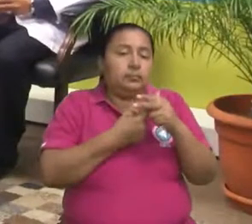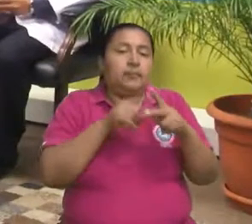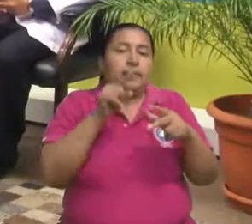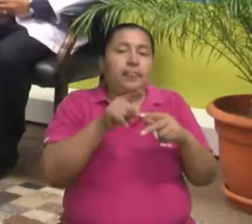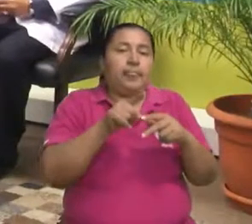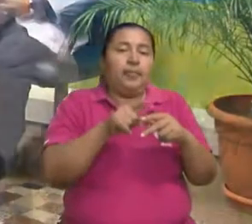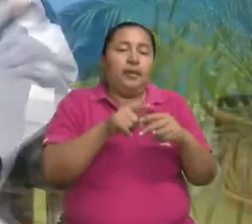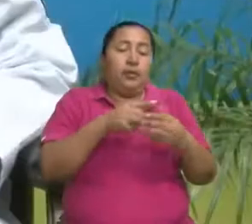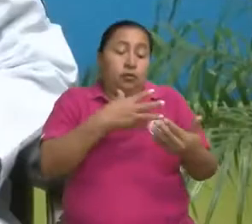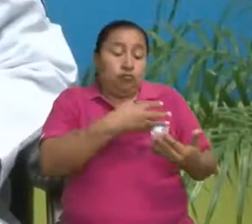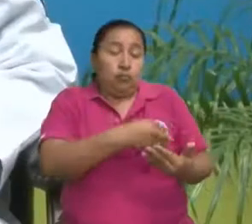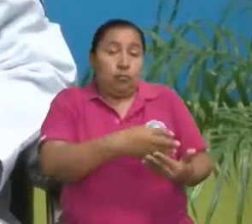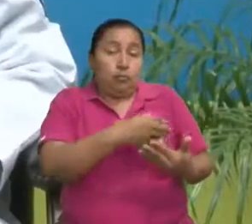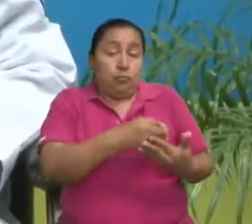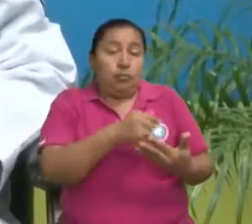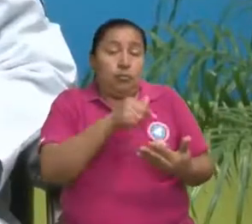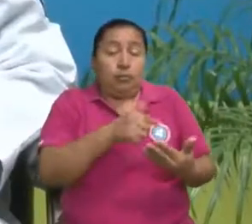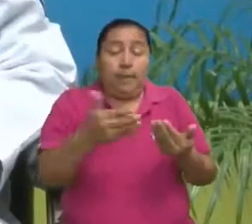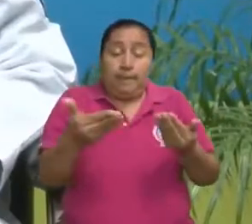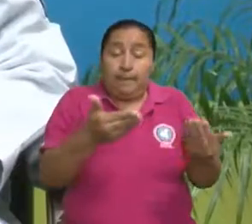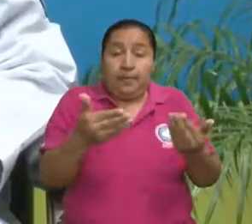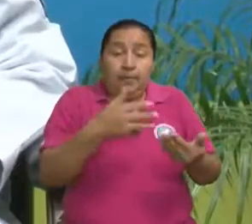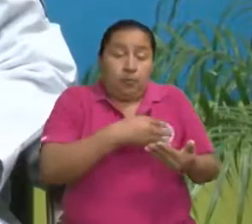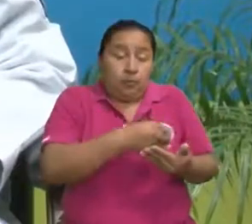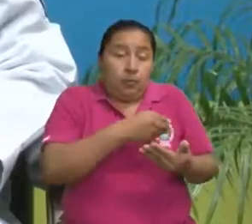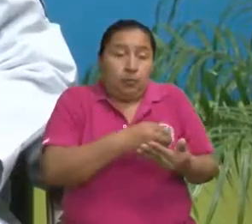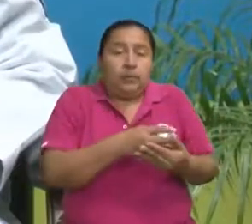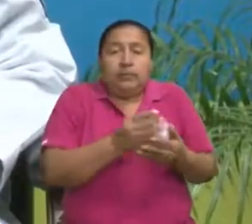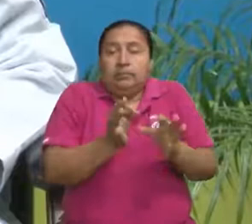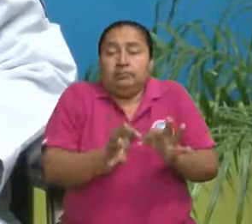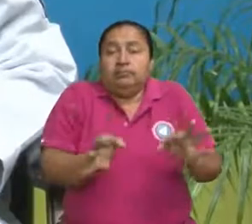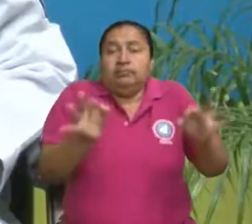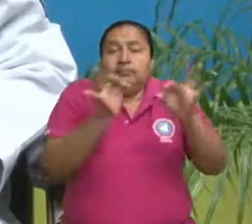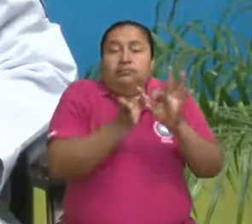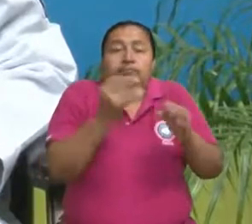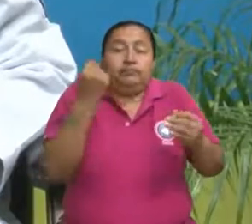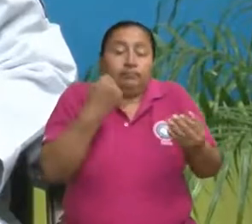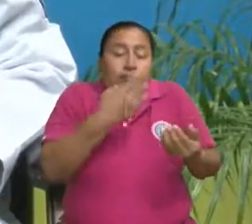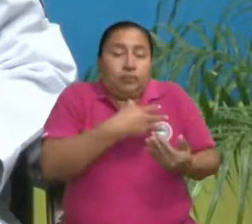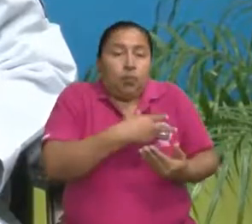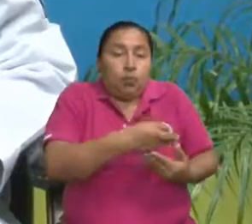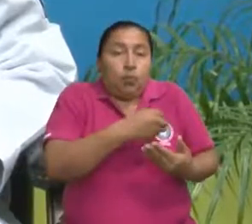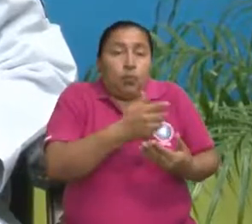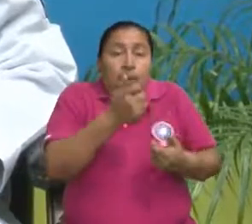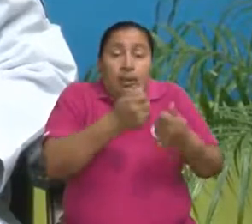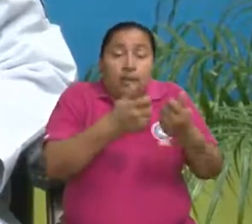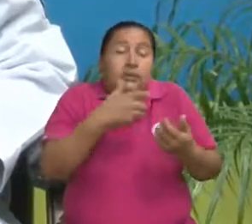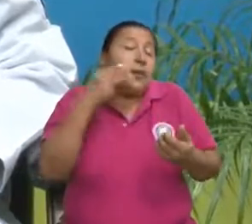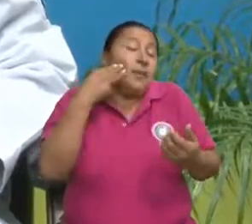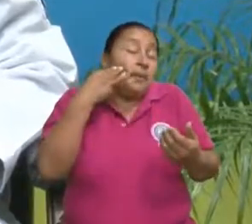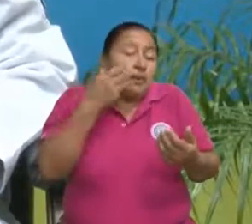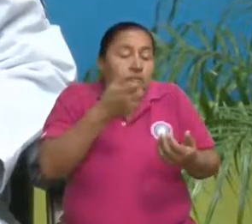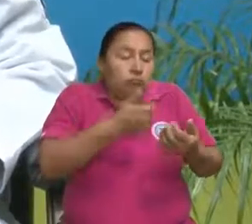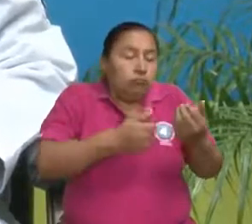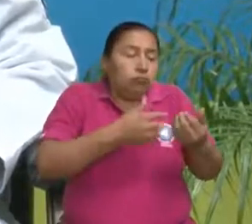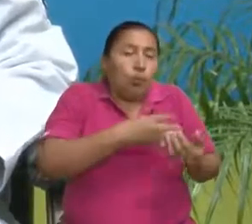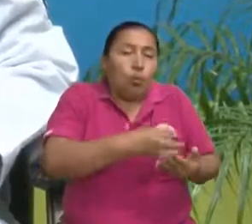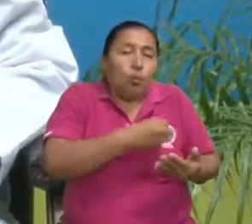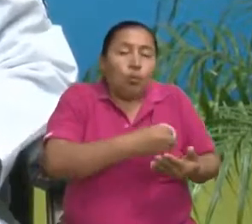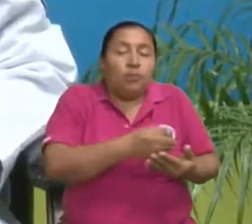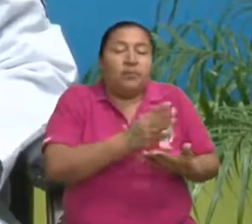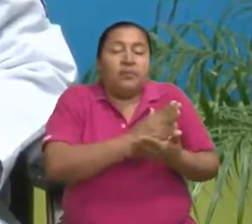el amamantado en el niño, a través de la leche materna se transmiten